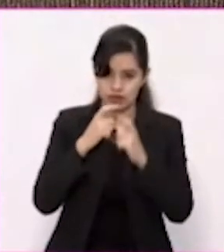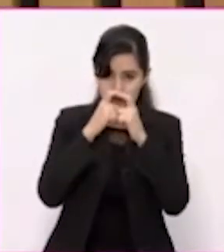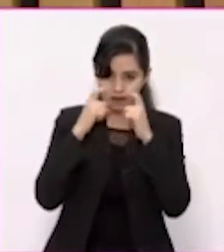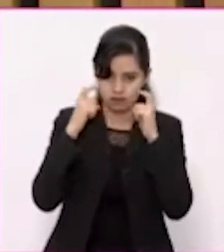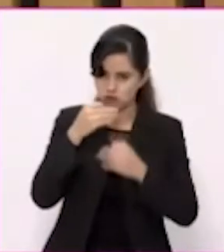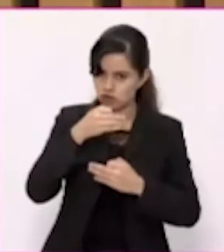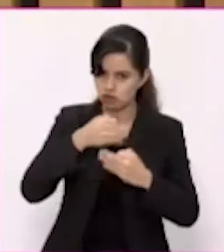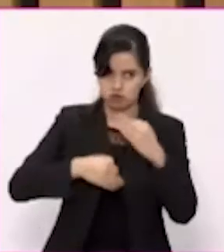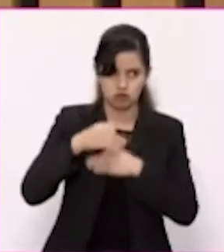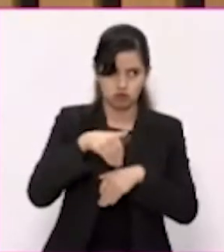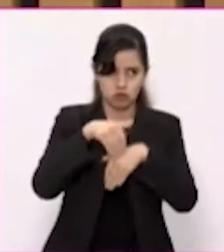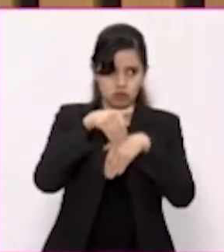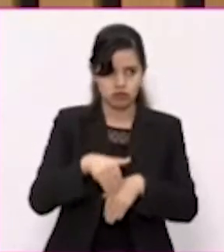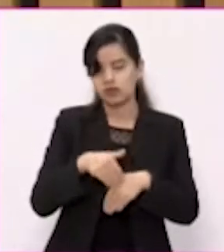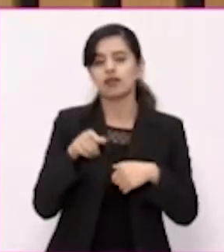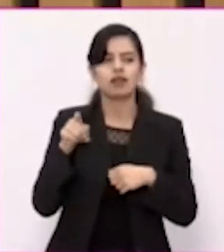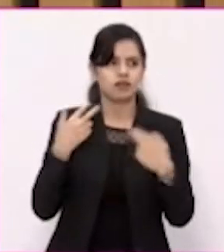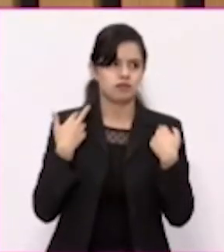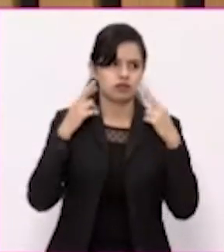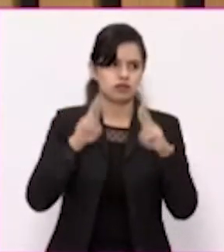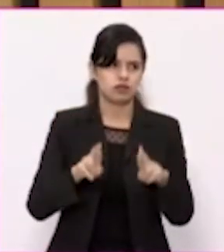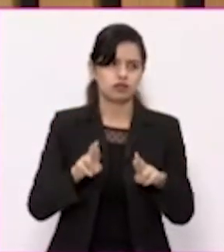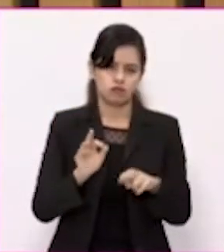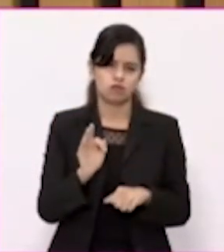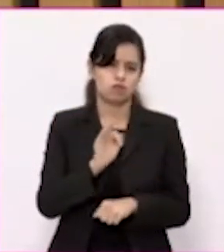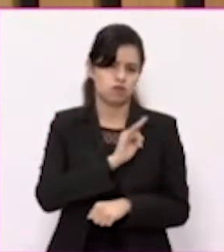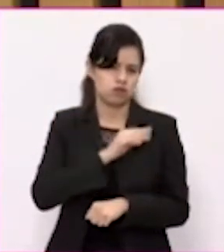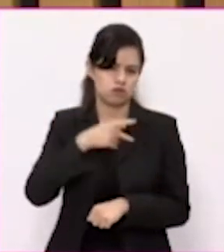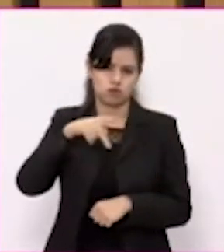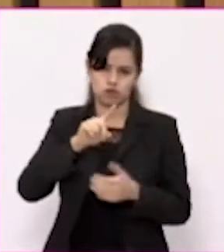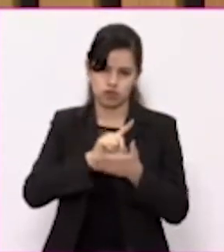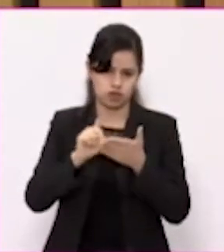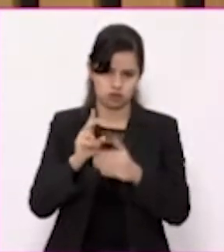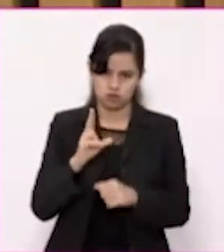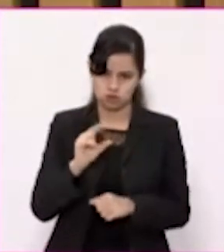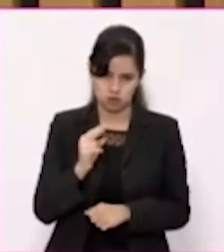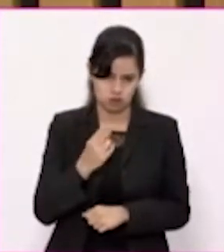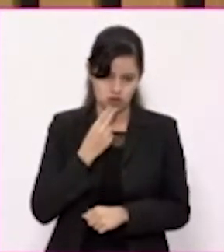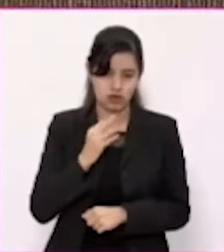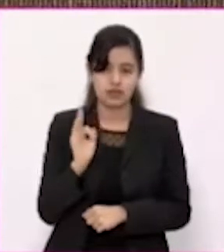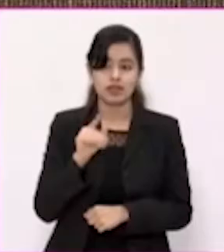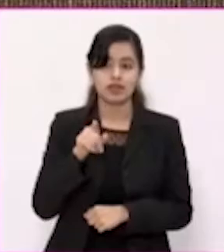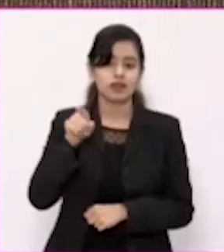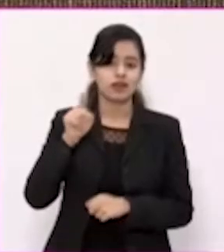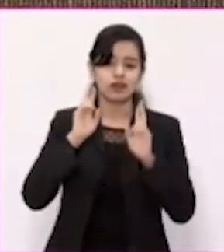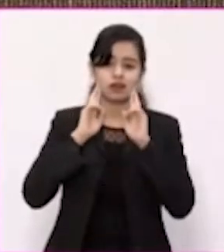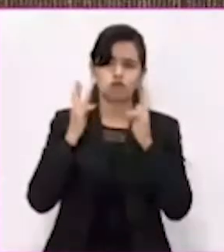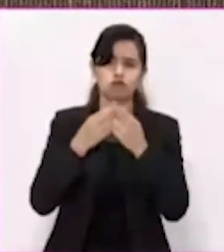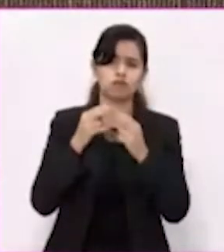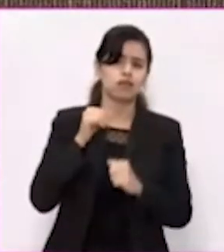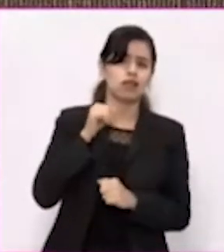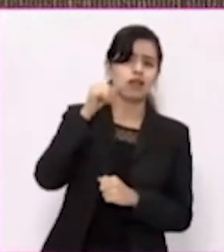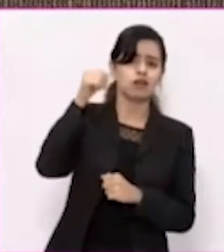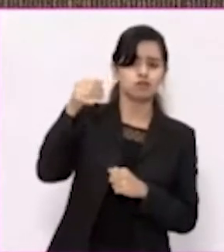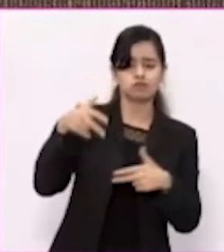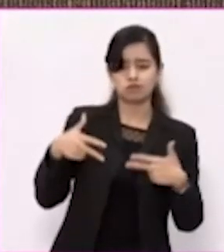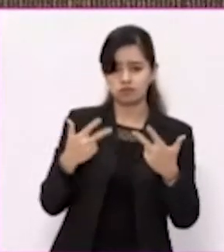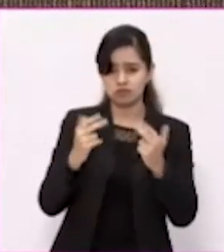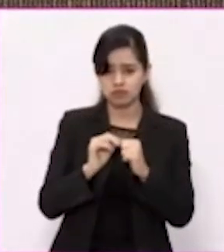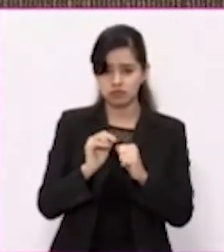todo. El señor representante tiene todo el derecho de no usarlo si estuviera en una sesión remota. Si